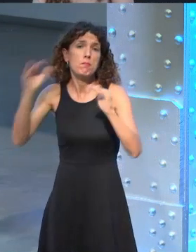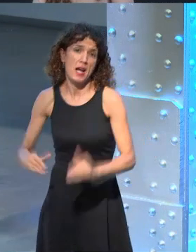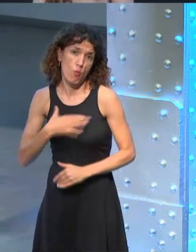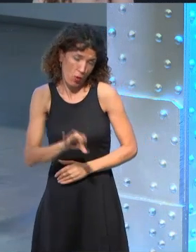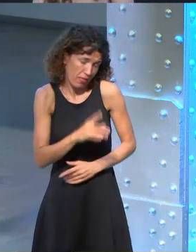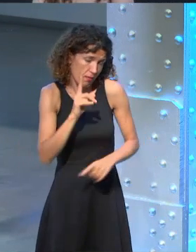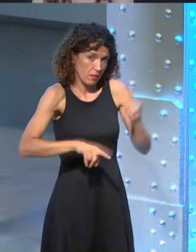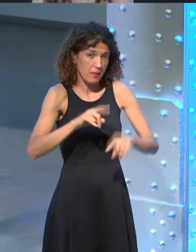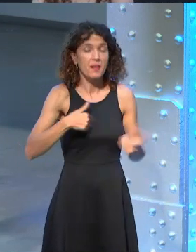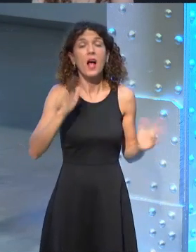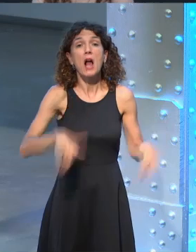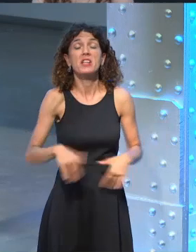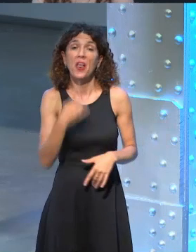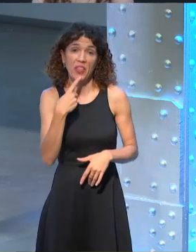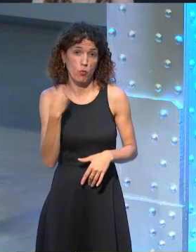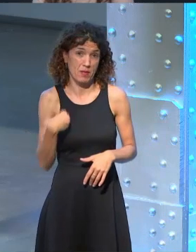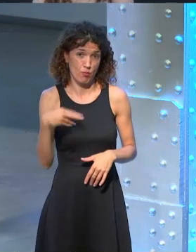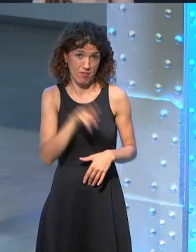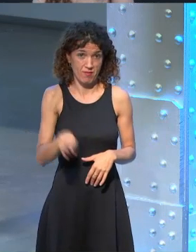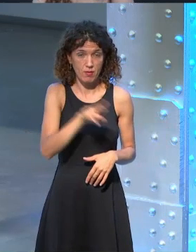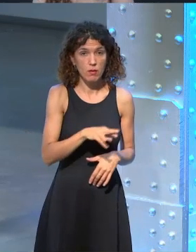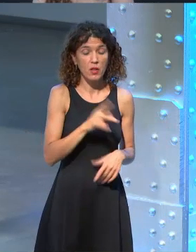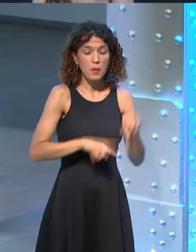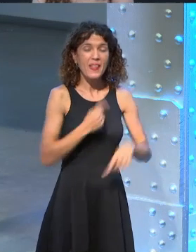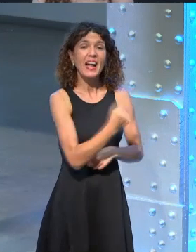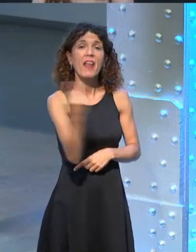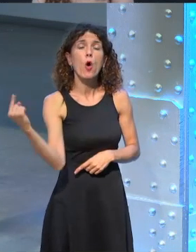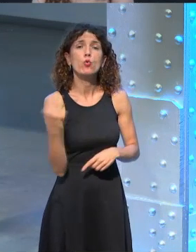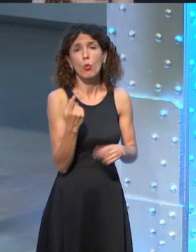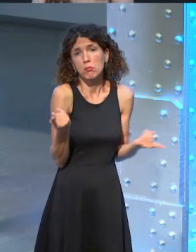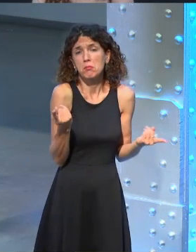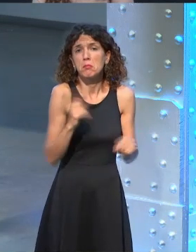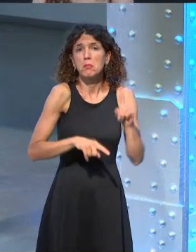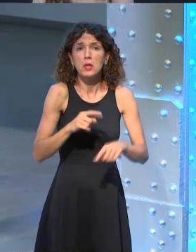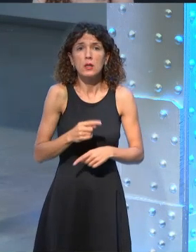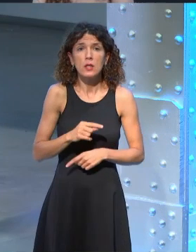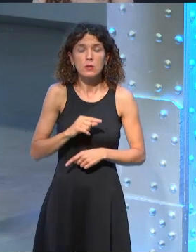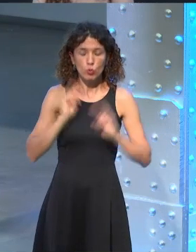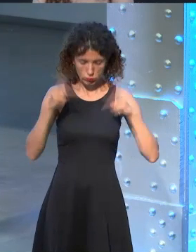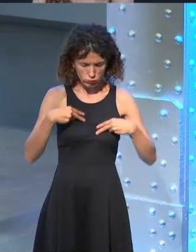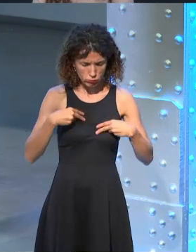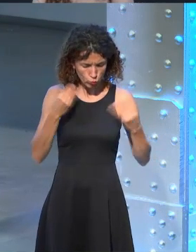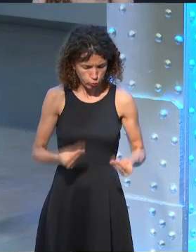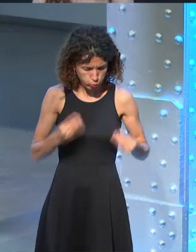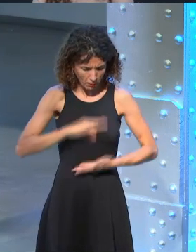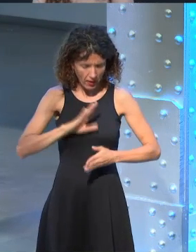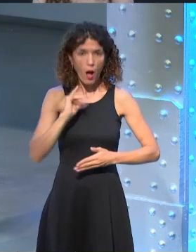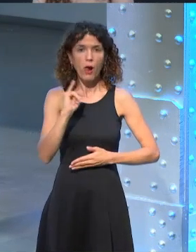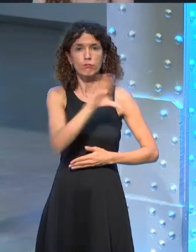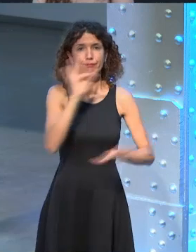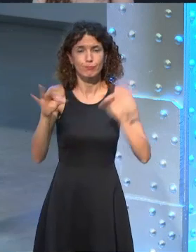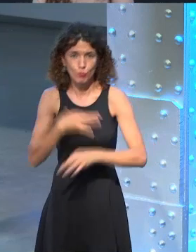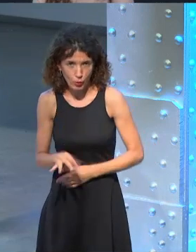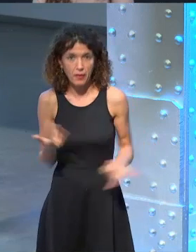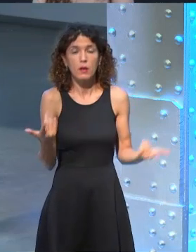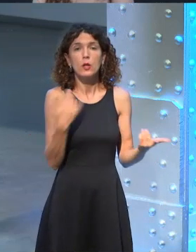formas aquí siempre digo lo mismo, ¿no? Que al final lo que se trata es de que cada uno haga aquello en lo que se cree bueno, ¿no? El problema es si te crees